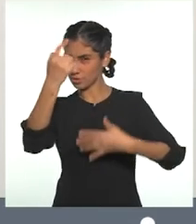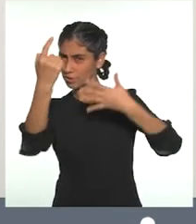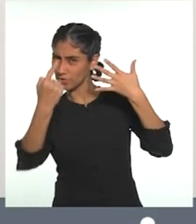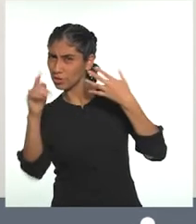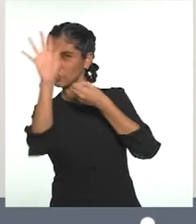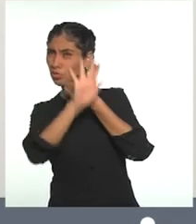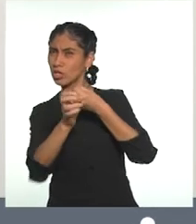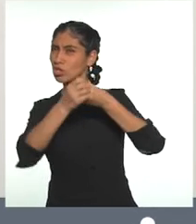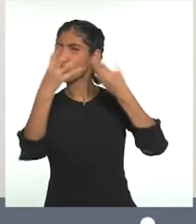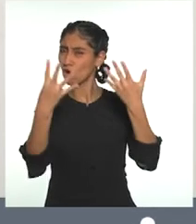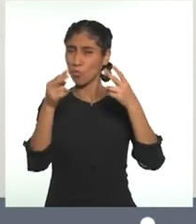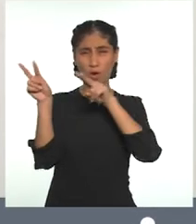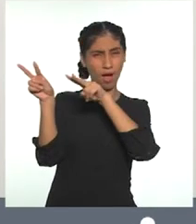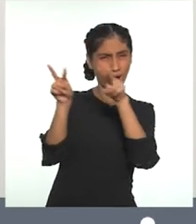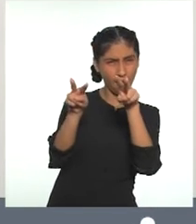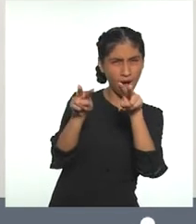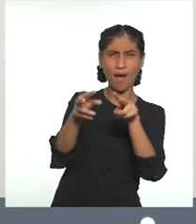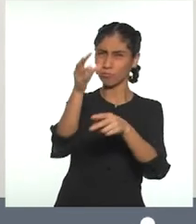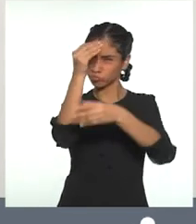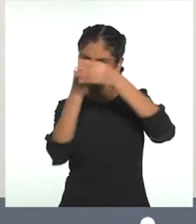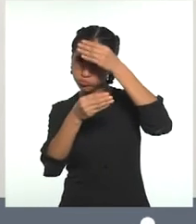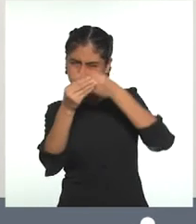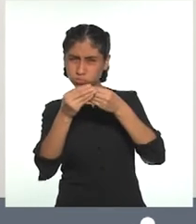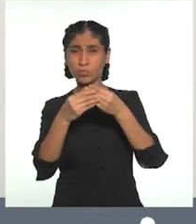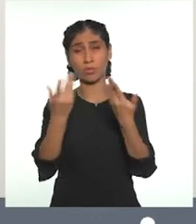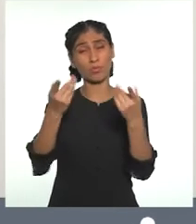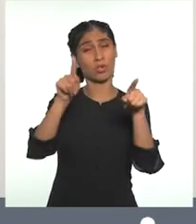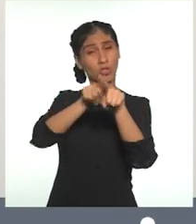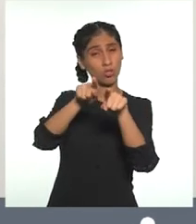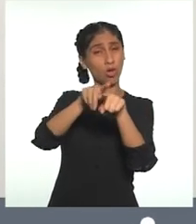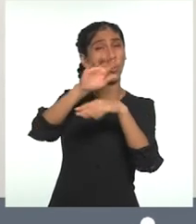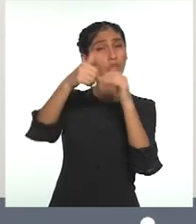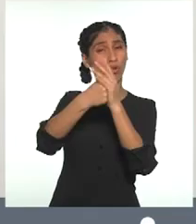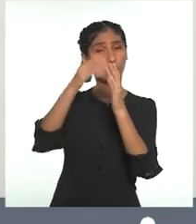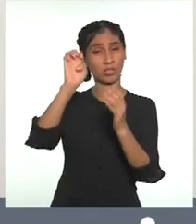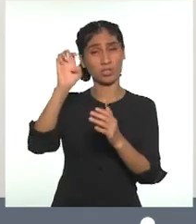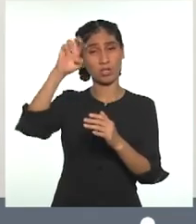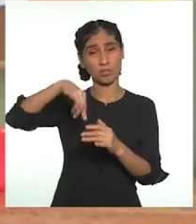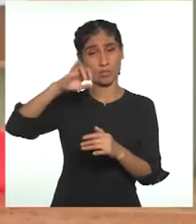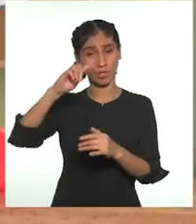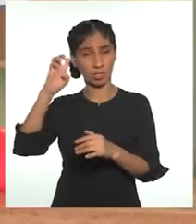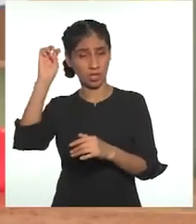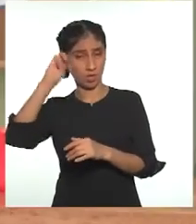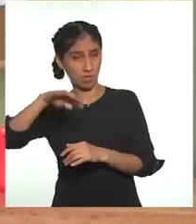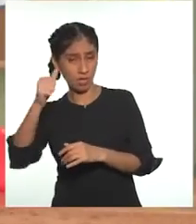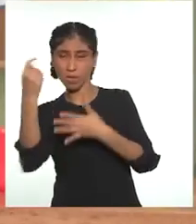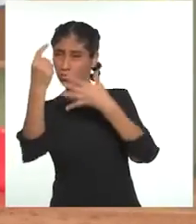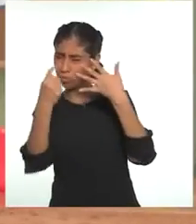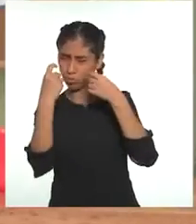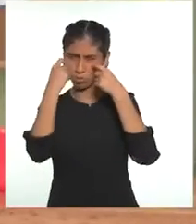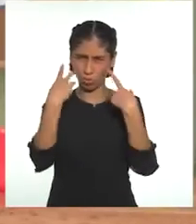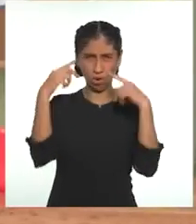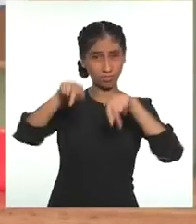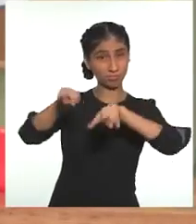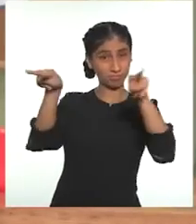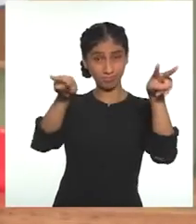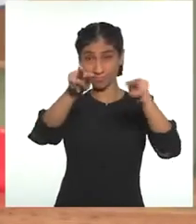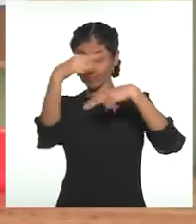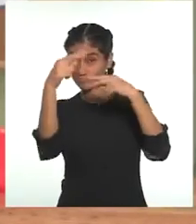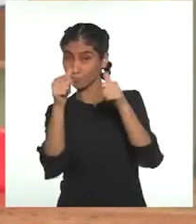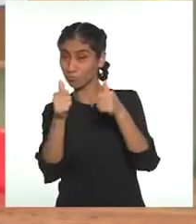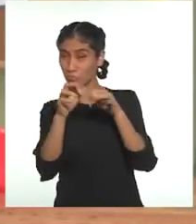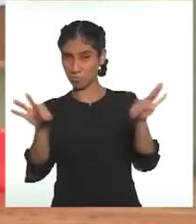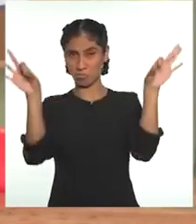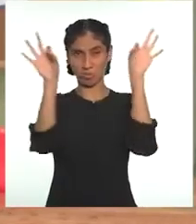que debemos tener ante un brote epidémico, epidemia y pandemia. ¡Wow! ¡Qué interesante este